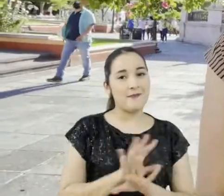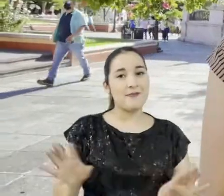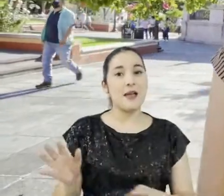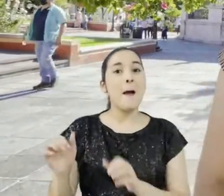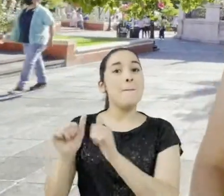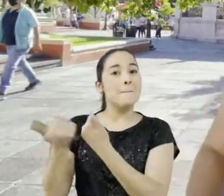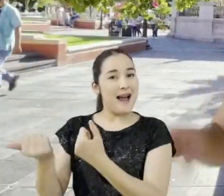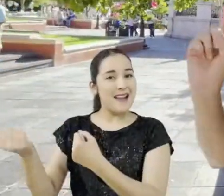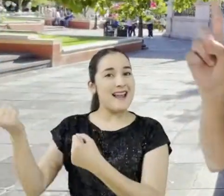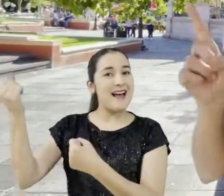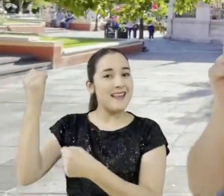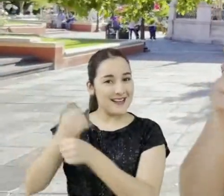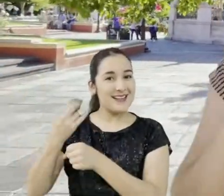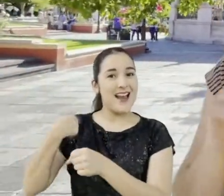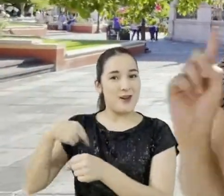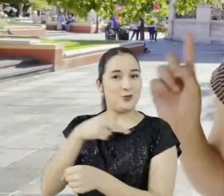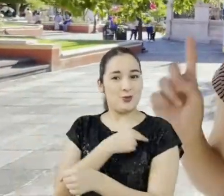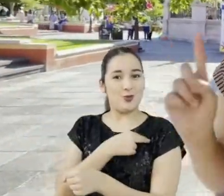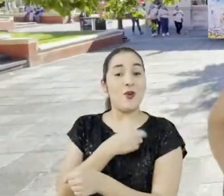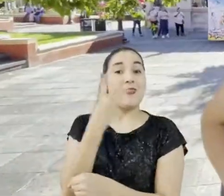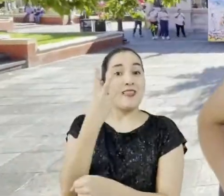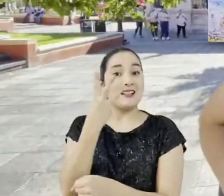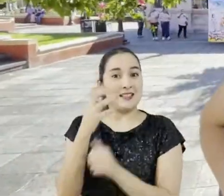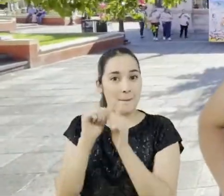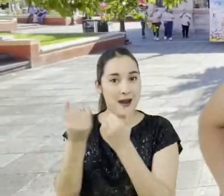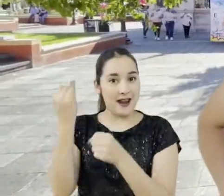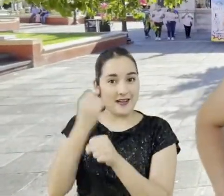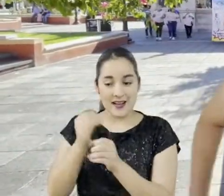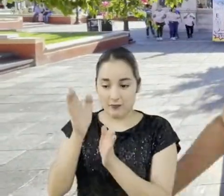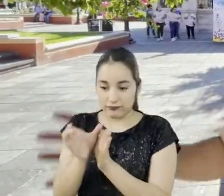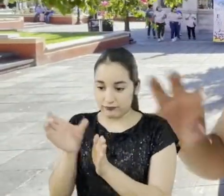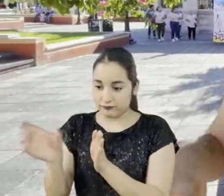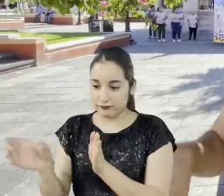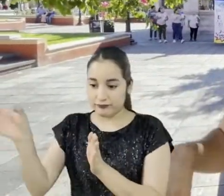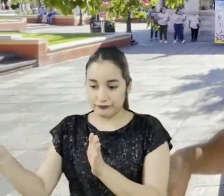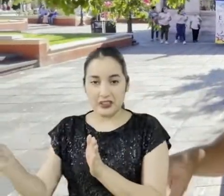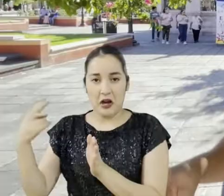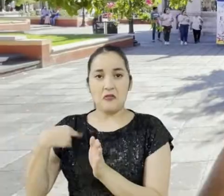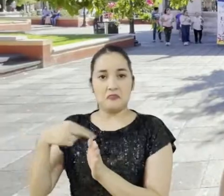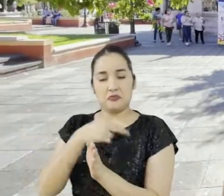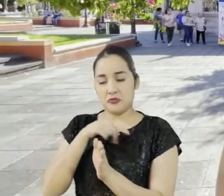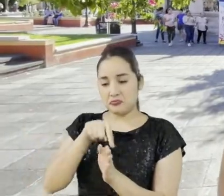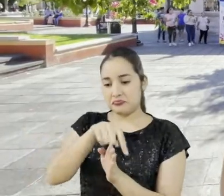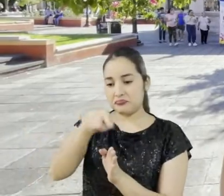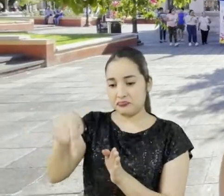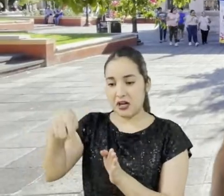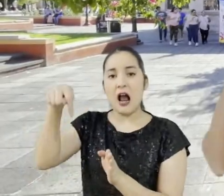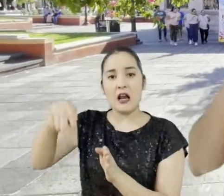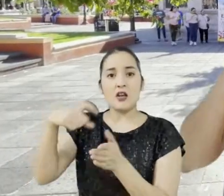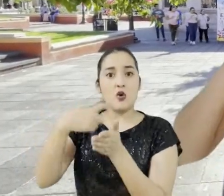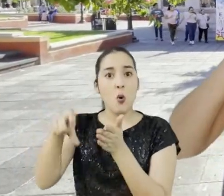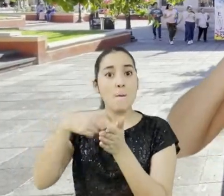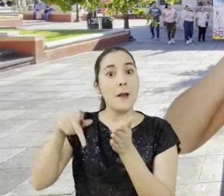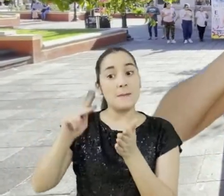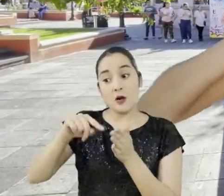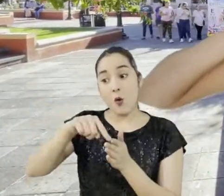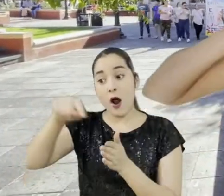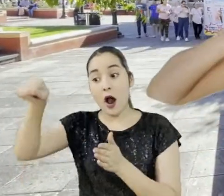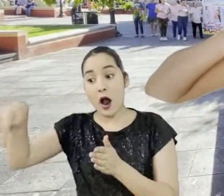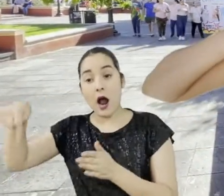que... son tres panaderías pegaditas. Y en otra panadería resulta que había un chico